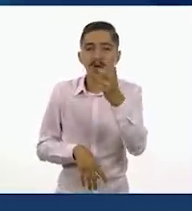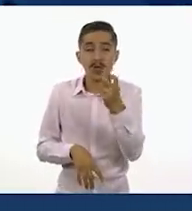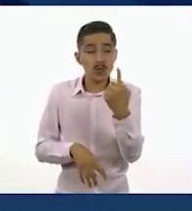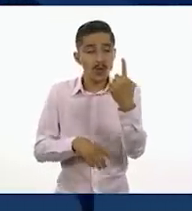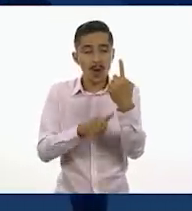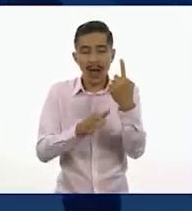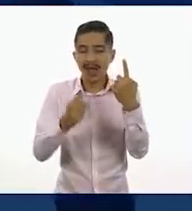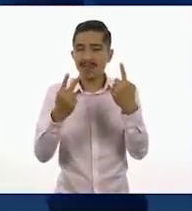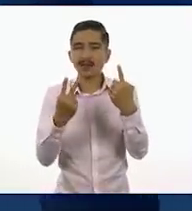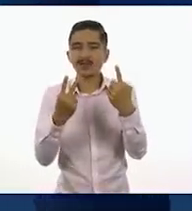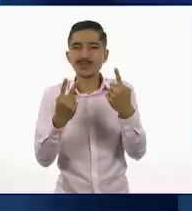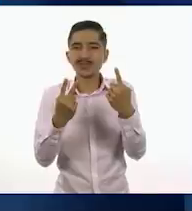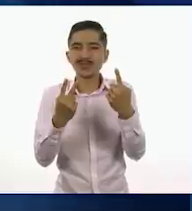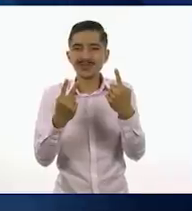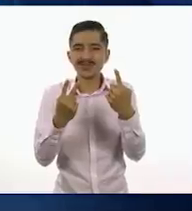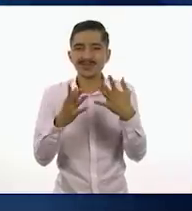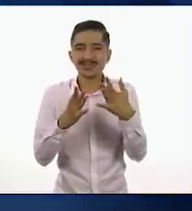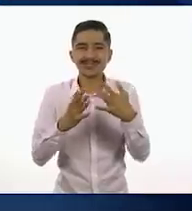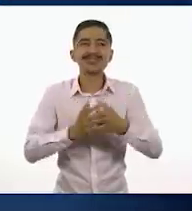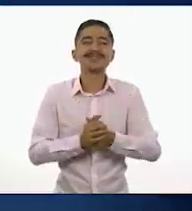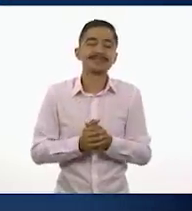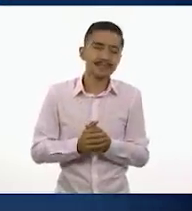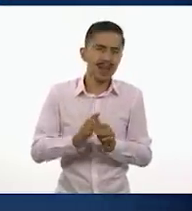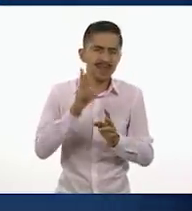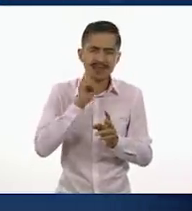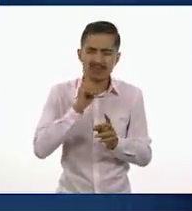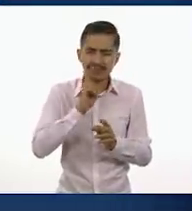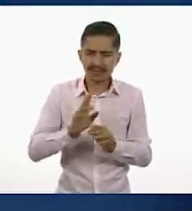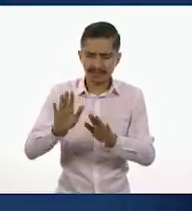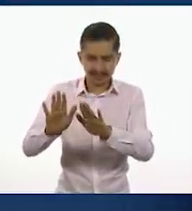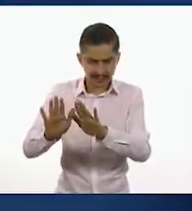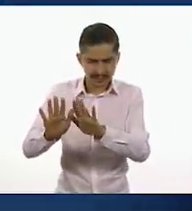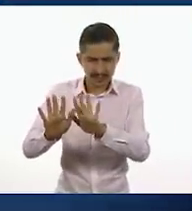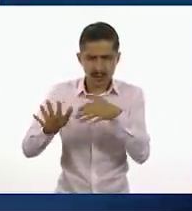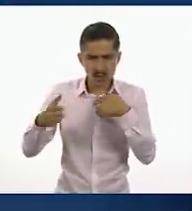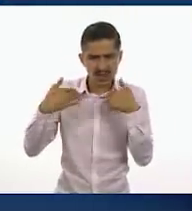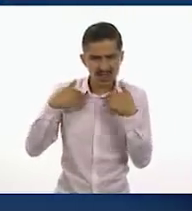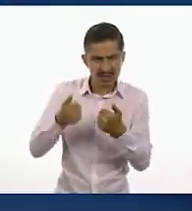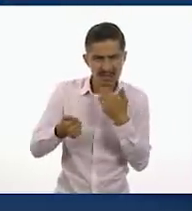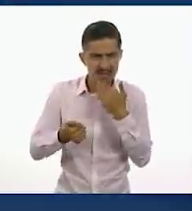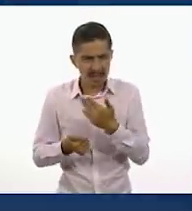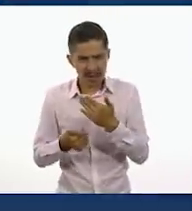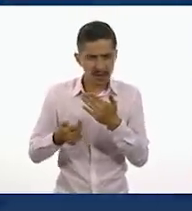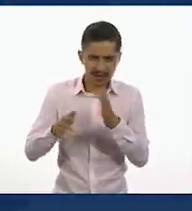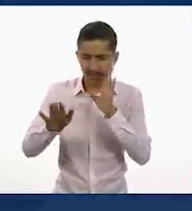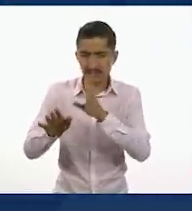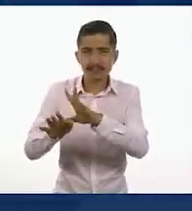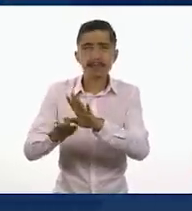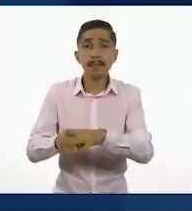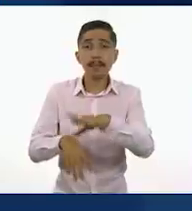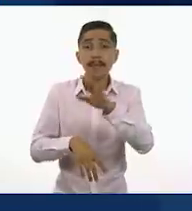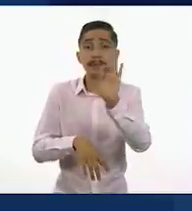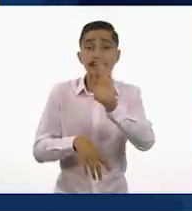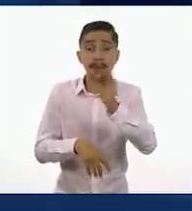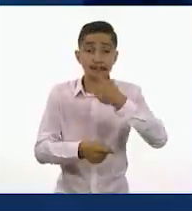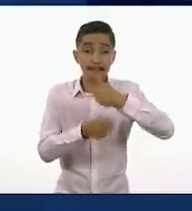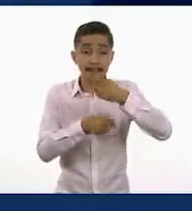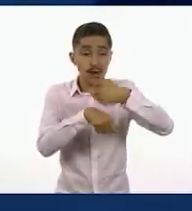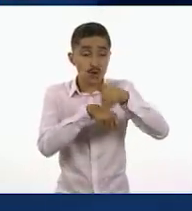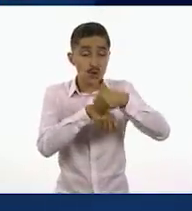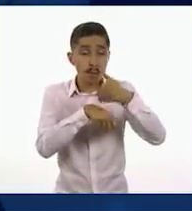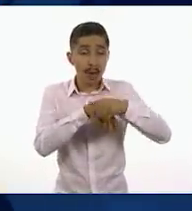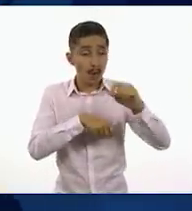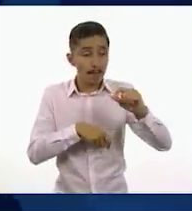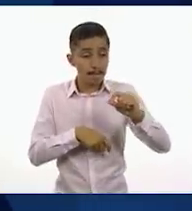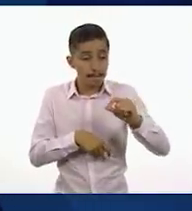1:2. Ajá. Entonces, a ver, para repasar y ver si entendimos bien. Si el primer número de la escala es